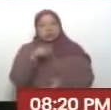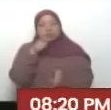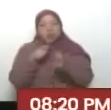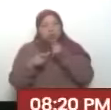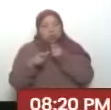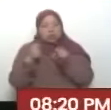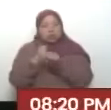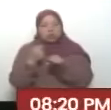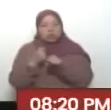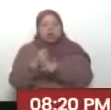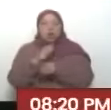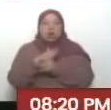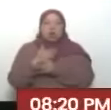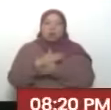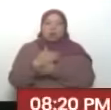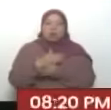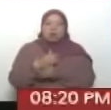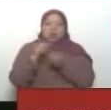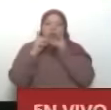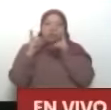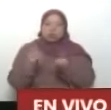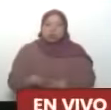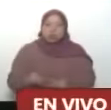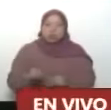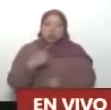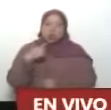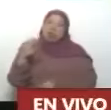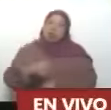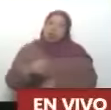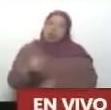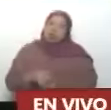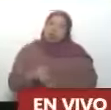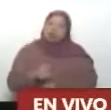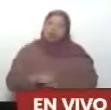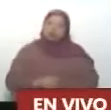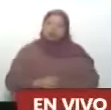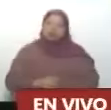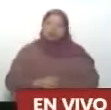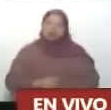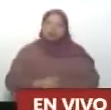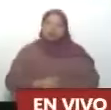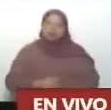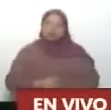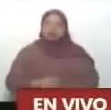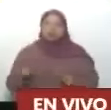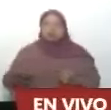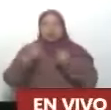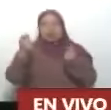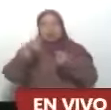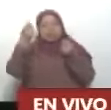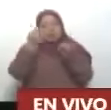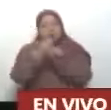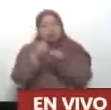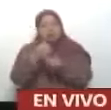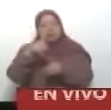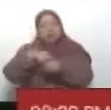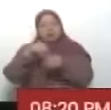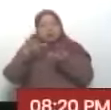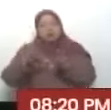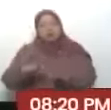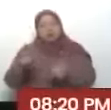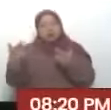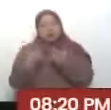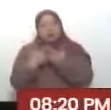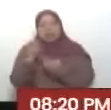consultada, compartida, decidida. Verdaderamente, la campaña electoral que enfrentamos nos dejó